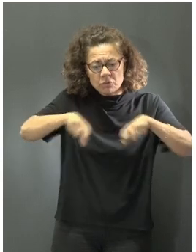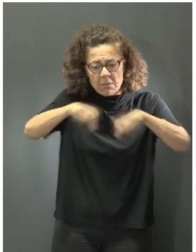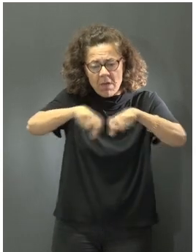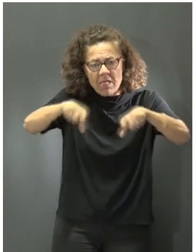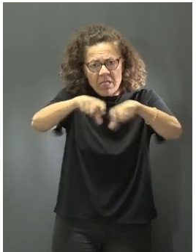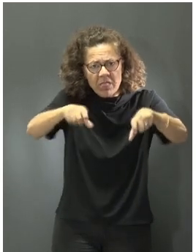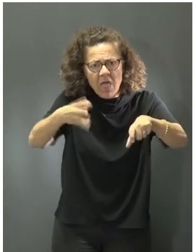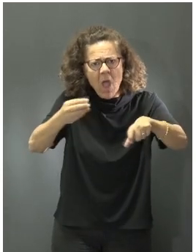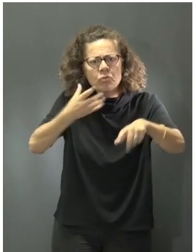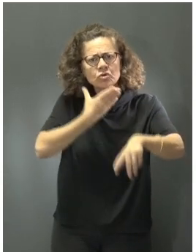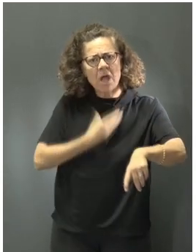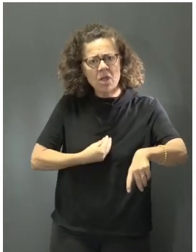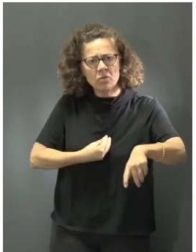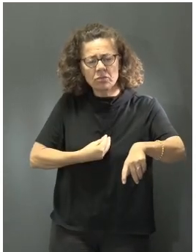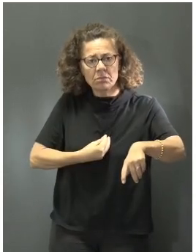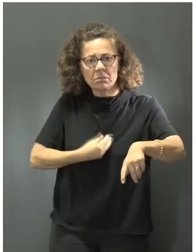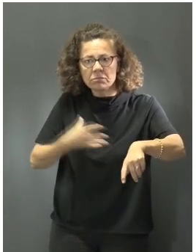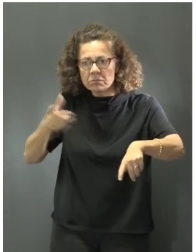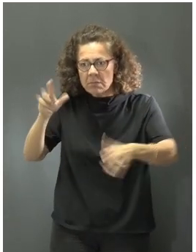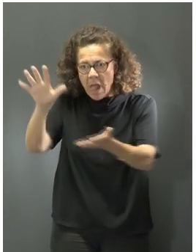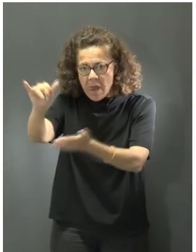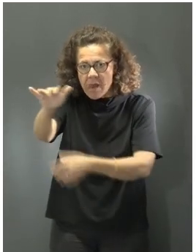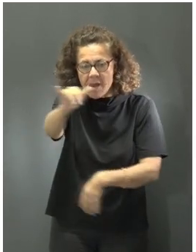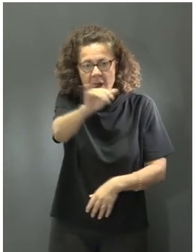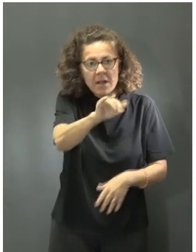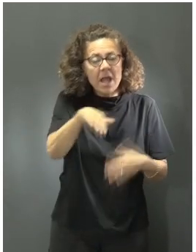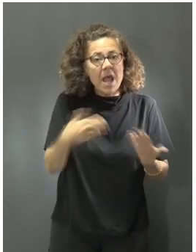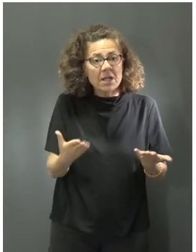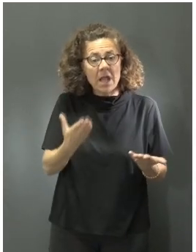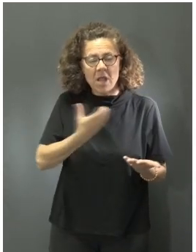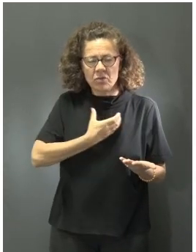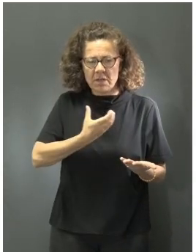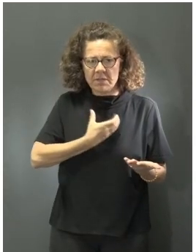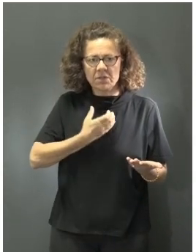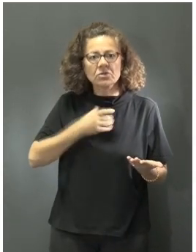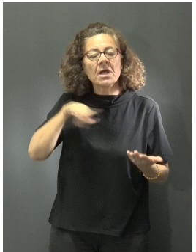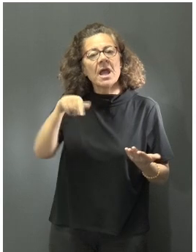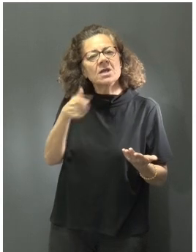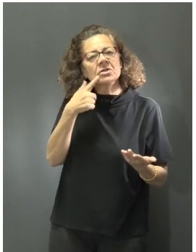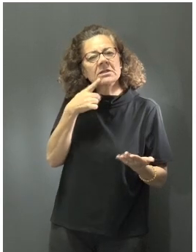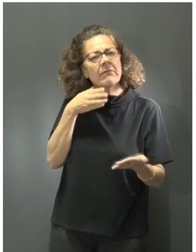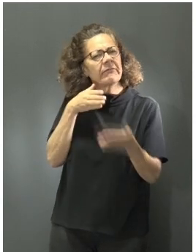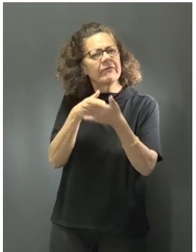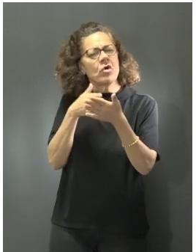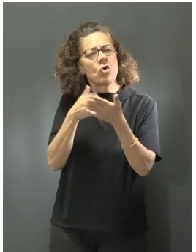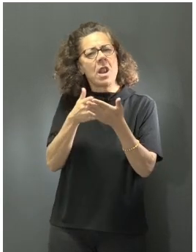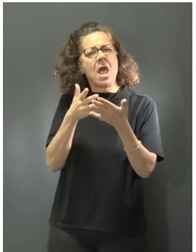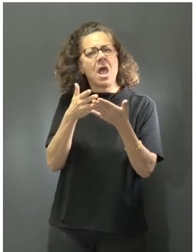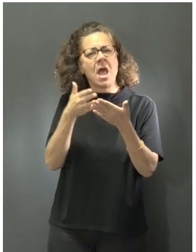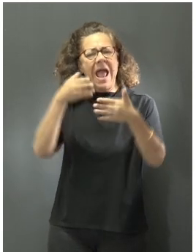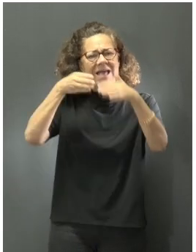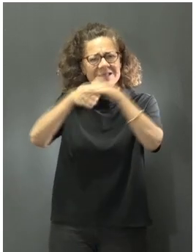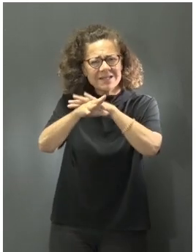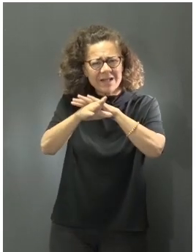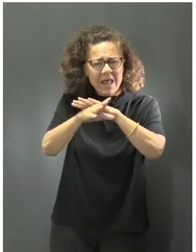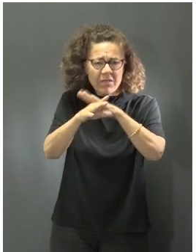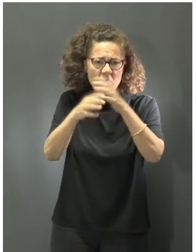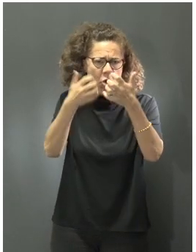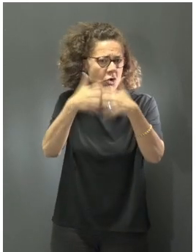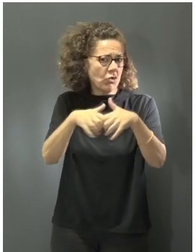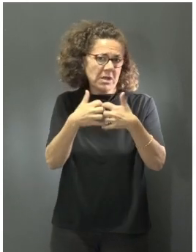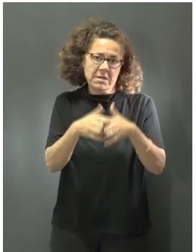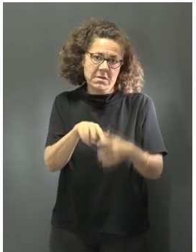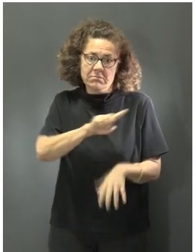en muchísimos ayuntamientos. Y entonces el ayuntamiento está comprometido con la accesibilidad cognitiva. Hombre, pues no. Pues